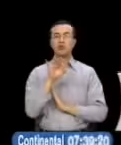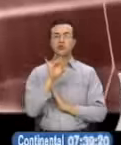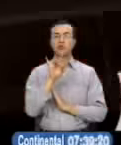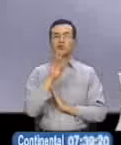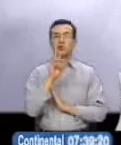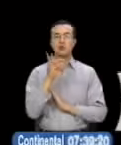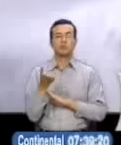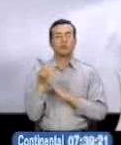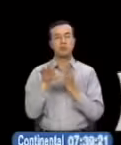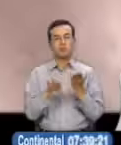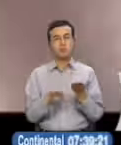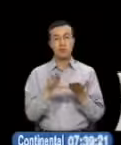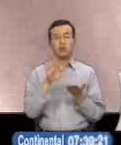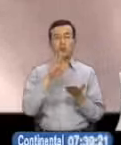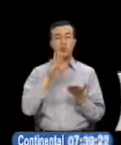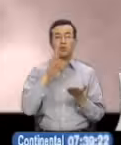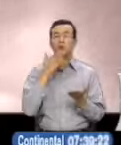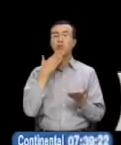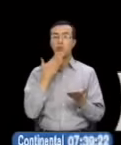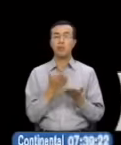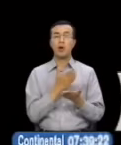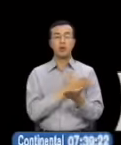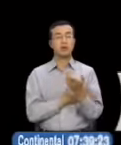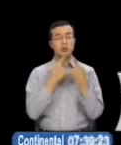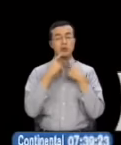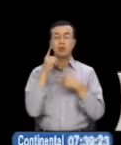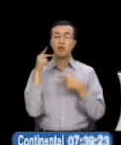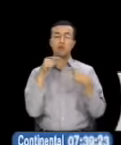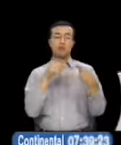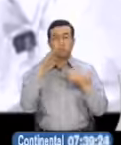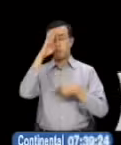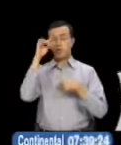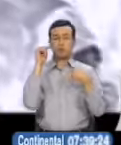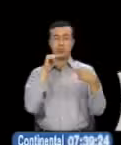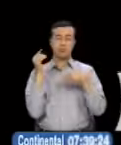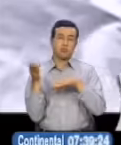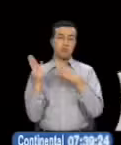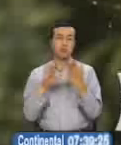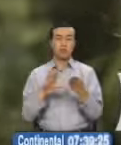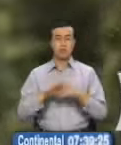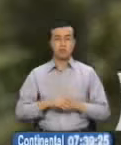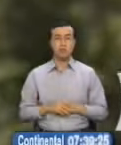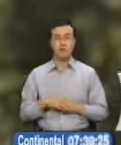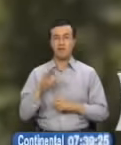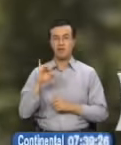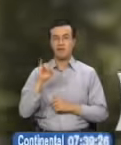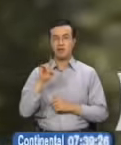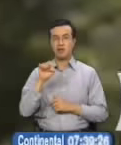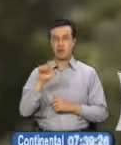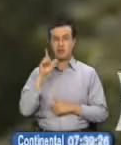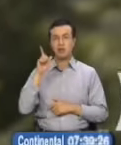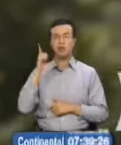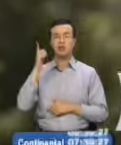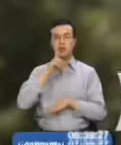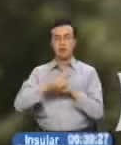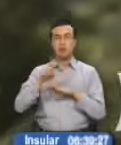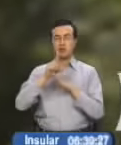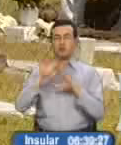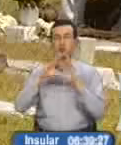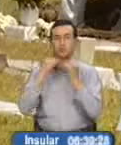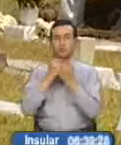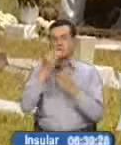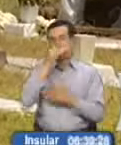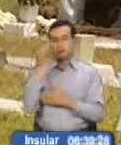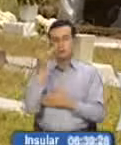Febres Cordero. En aquella época se aseguró que murió en un enfrentamiento con la policía. Fidel Jaramillo, director de la Comisión de la Verdad